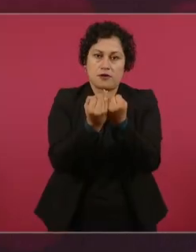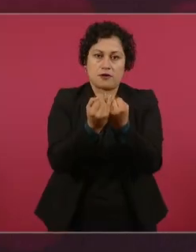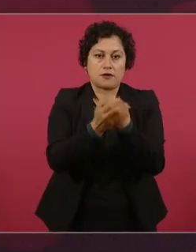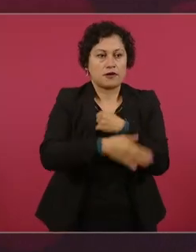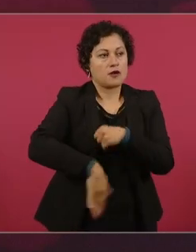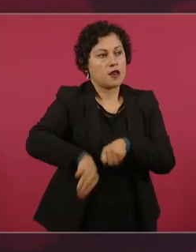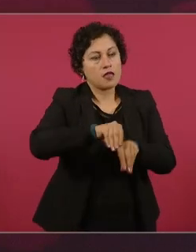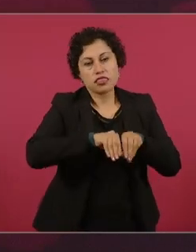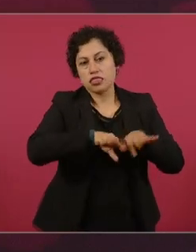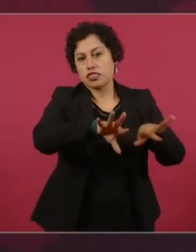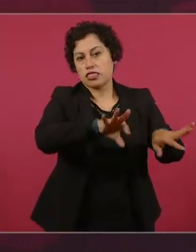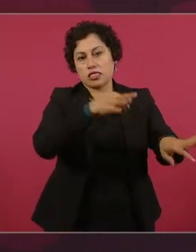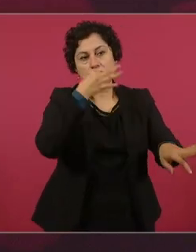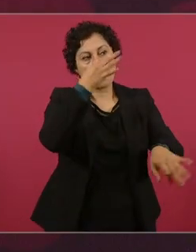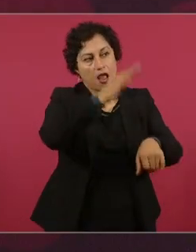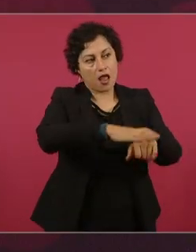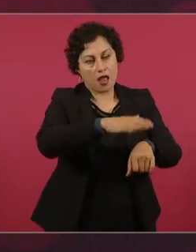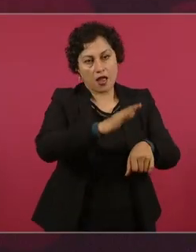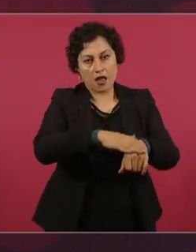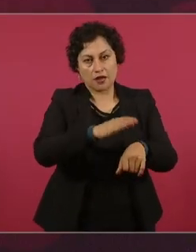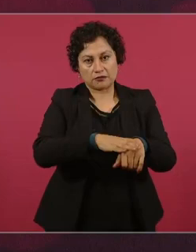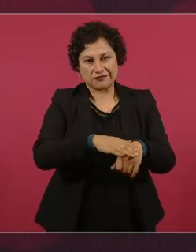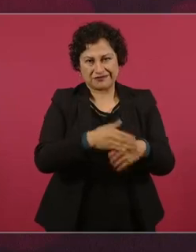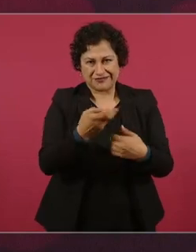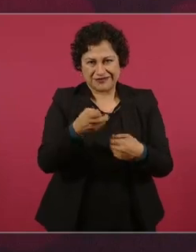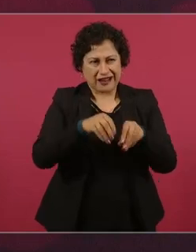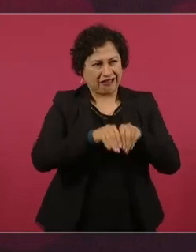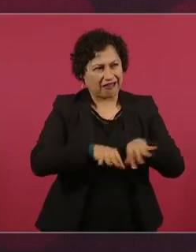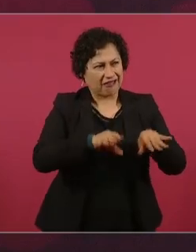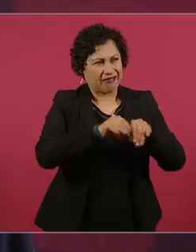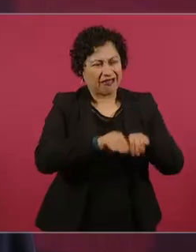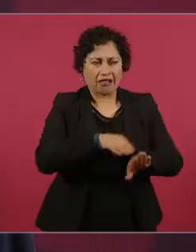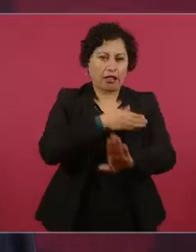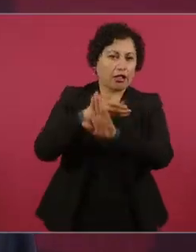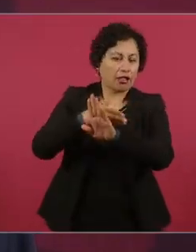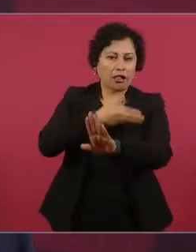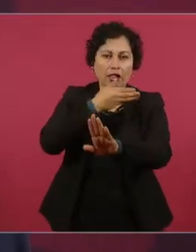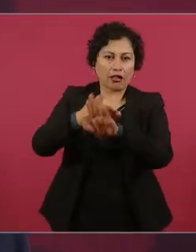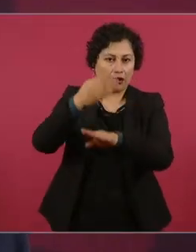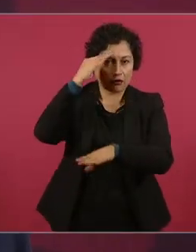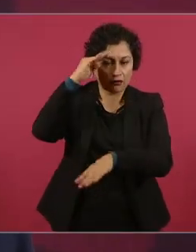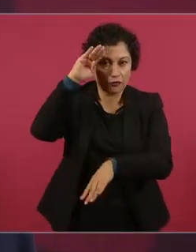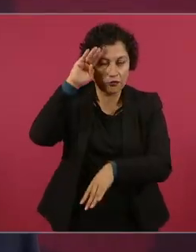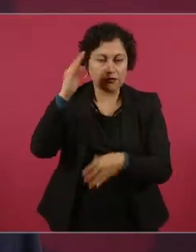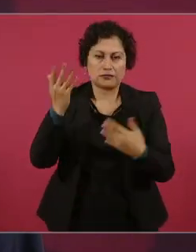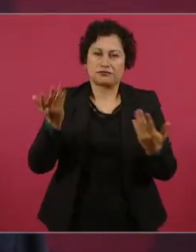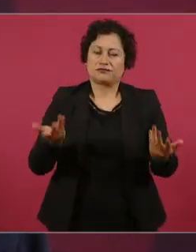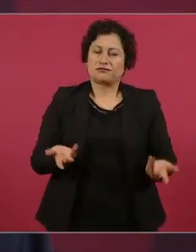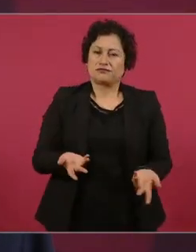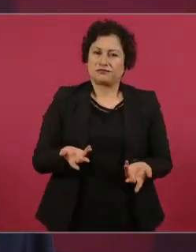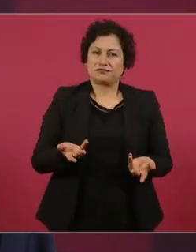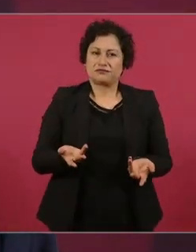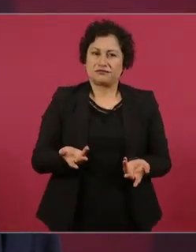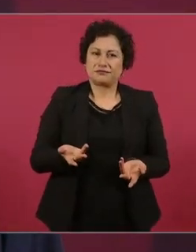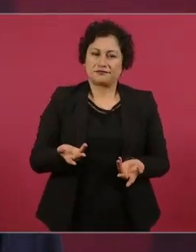y toda una campaña, pues, ¿quieren